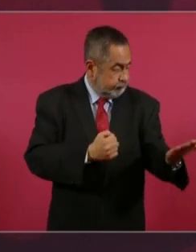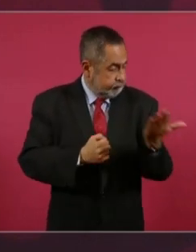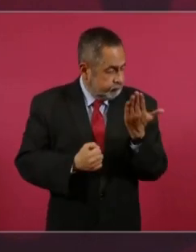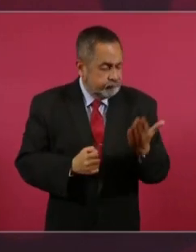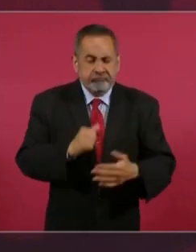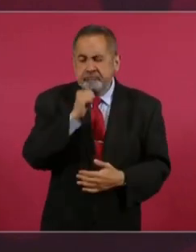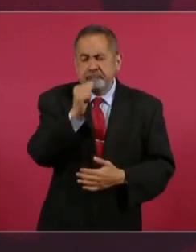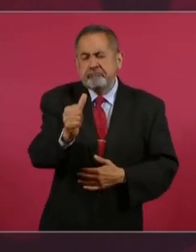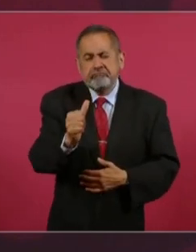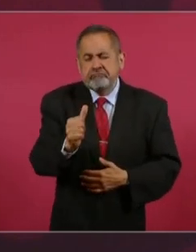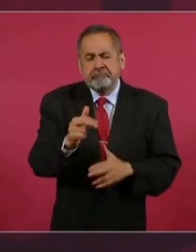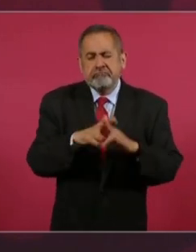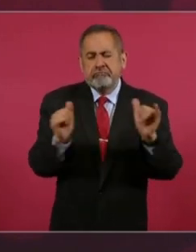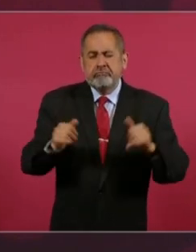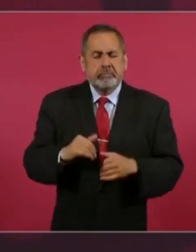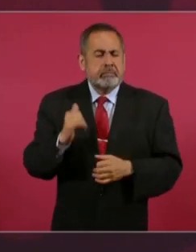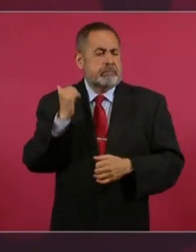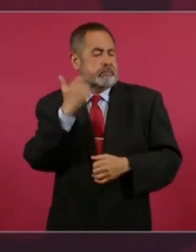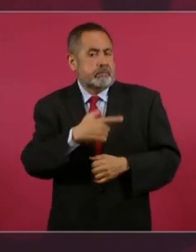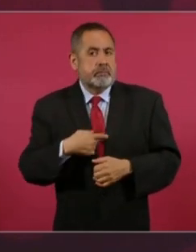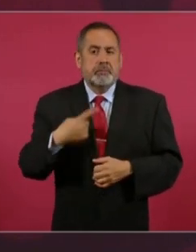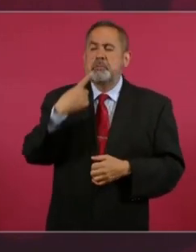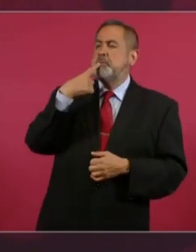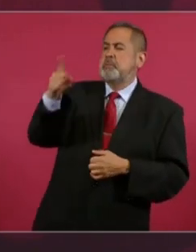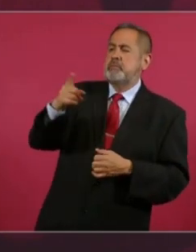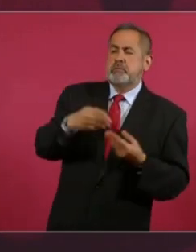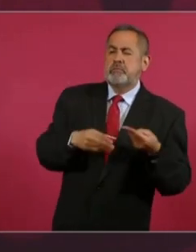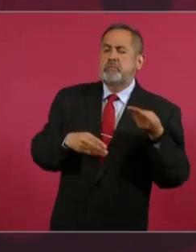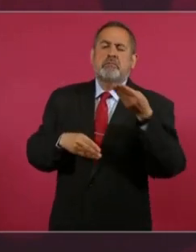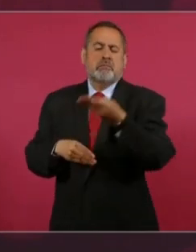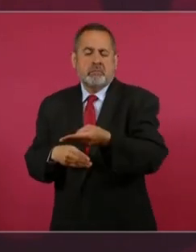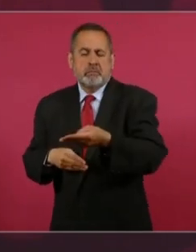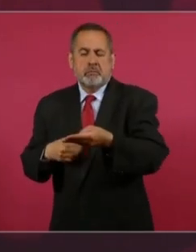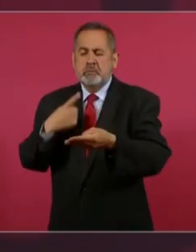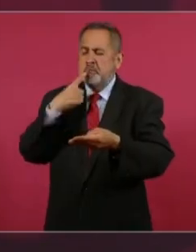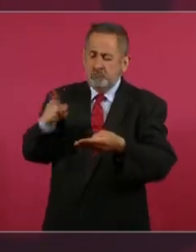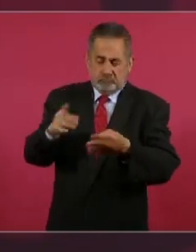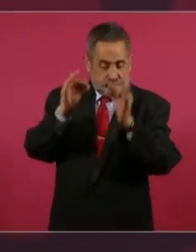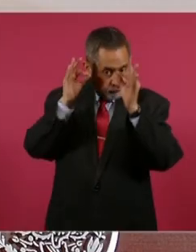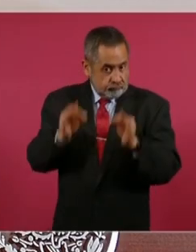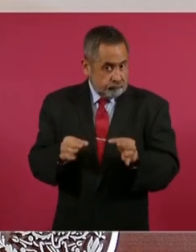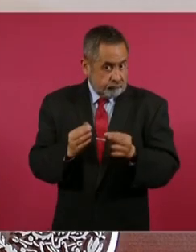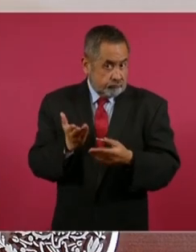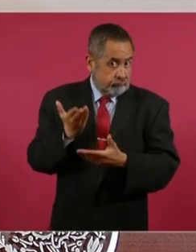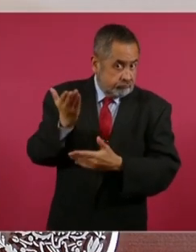No existe ninguna denuncia, no hay ninguna queja,